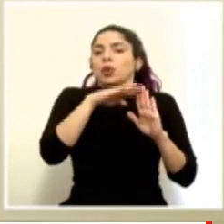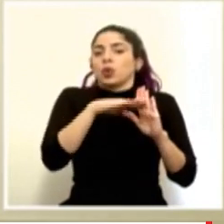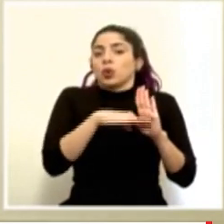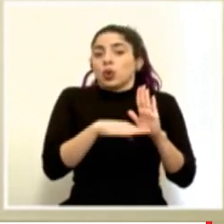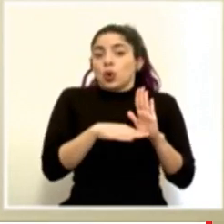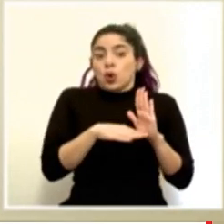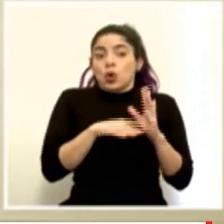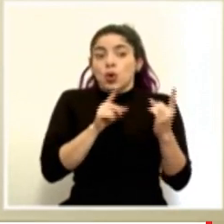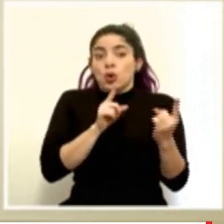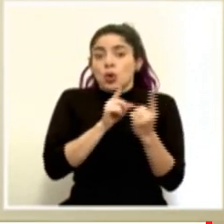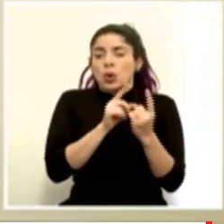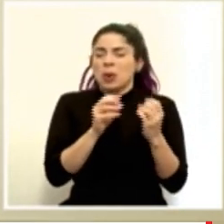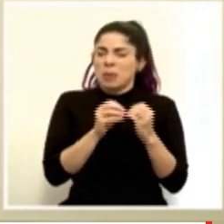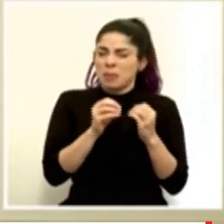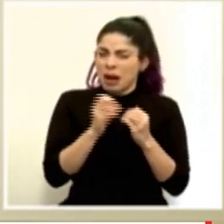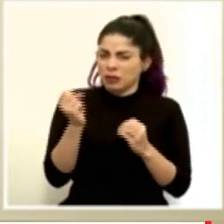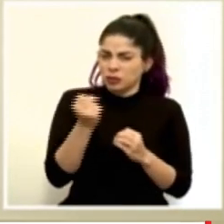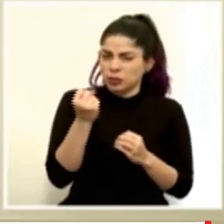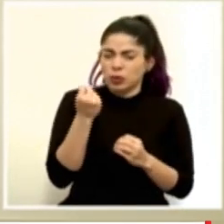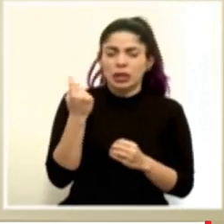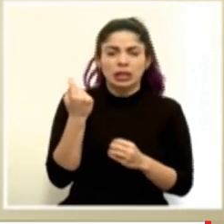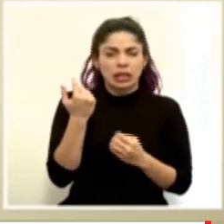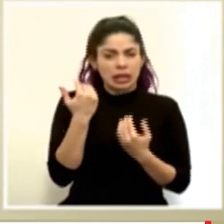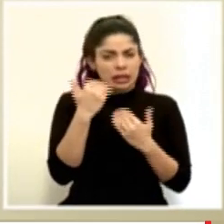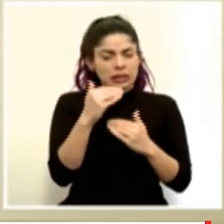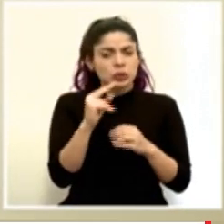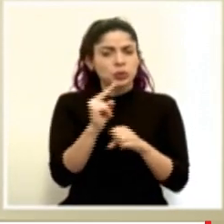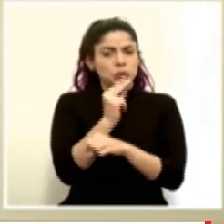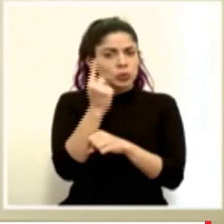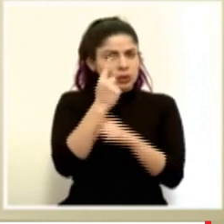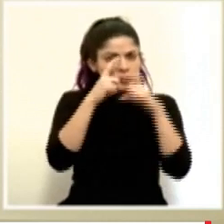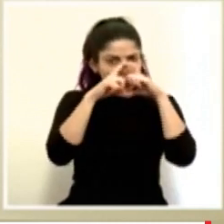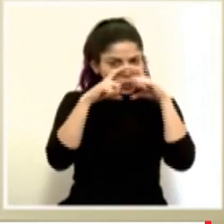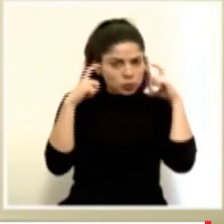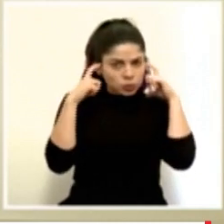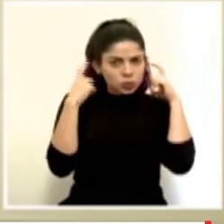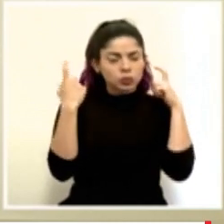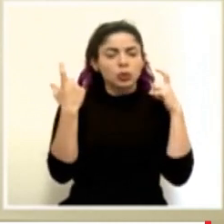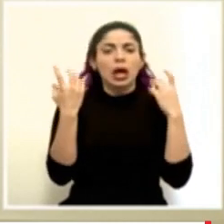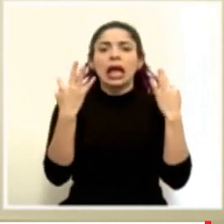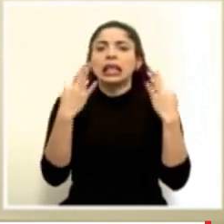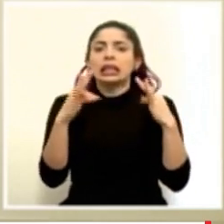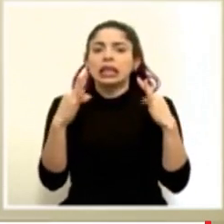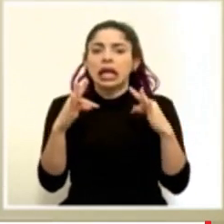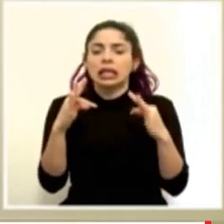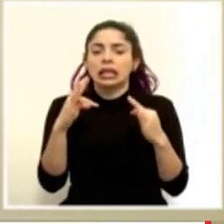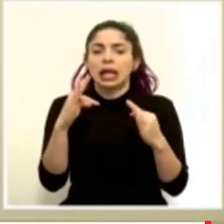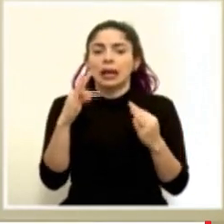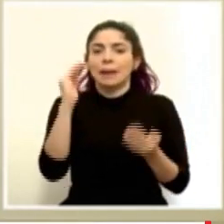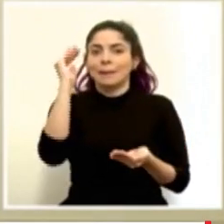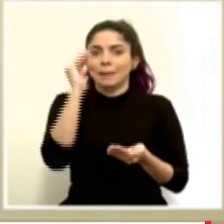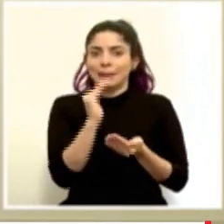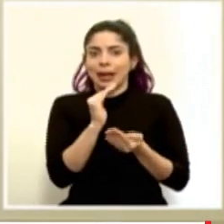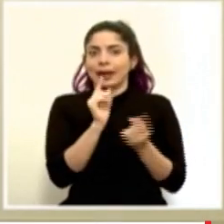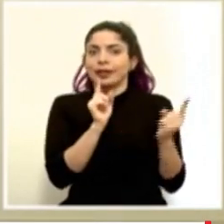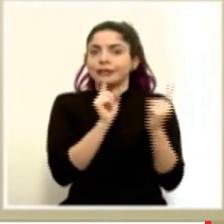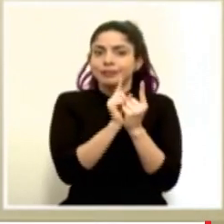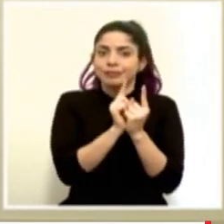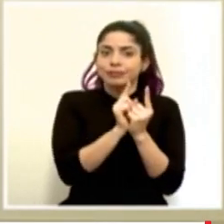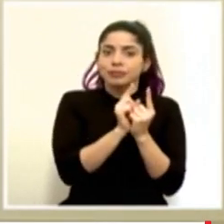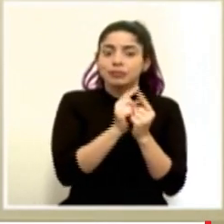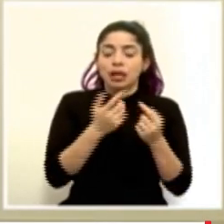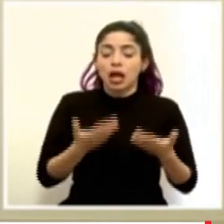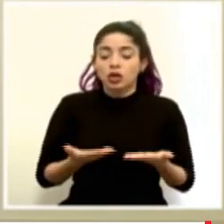de contacto tienen que ser maximizados, usando siempre el cubrebocas, ¿verdad?, e incluso tratar de minimizar al máximo el contacto, ¿verdad?, que